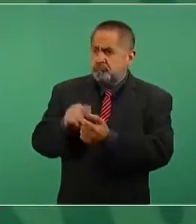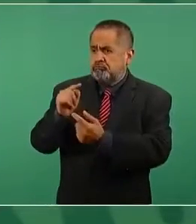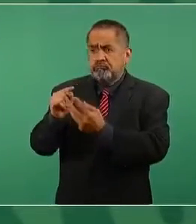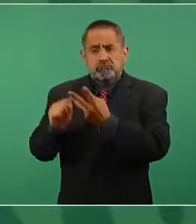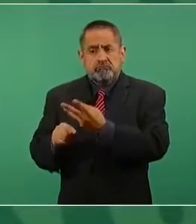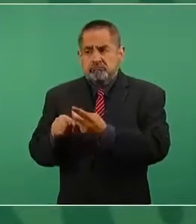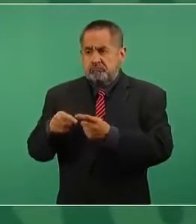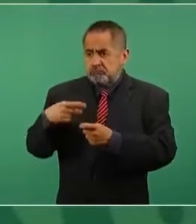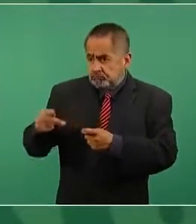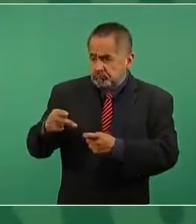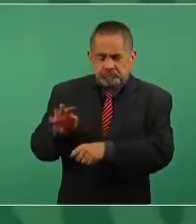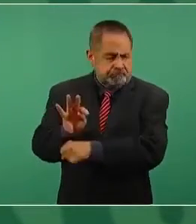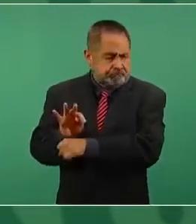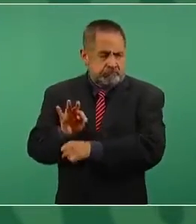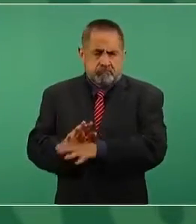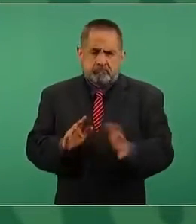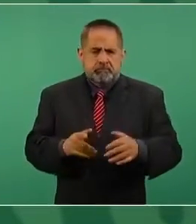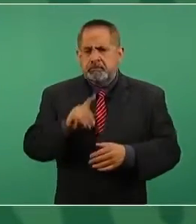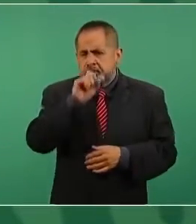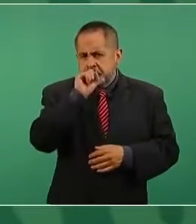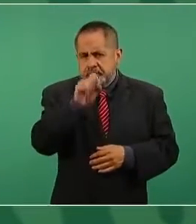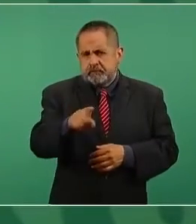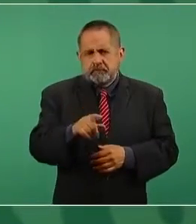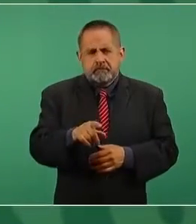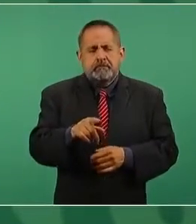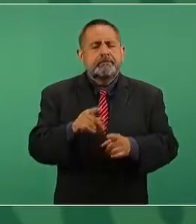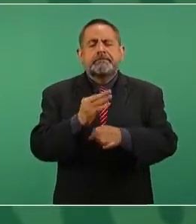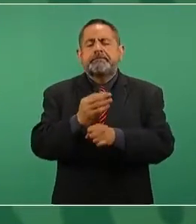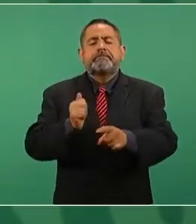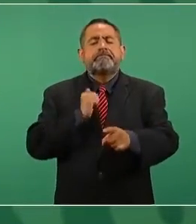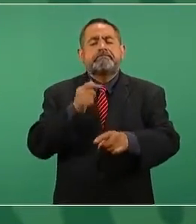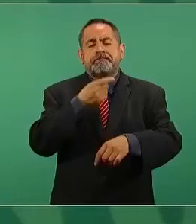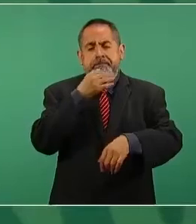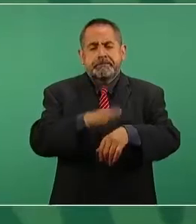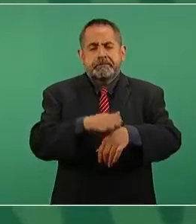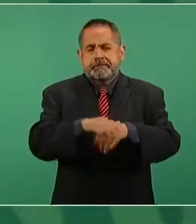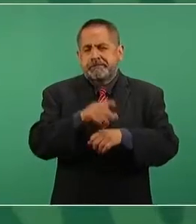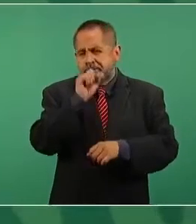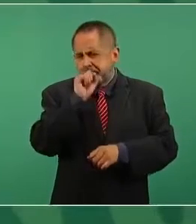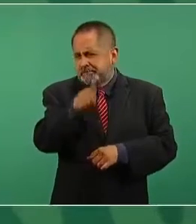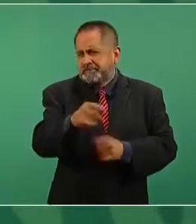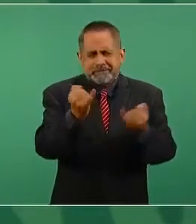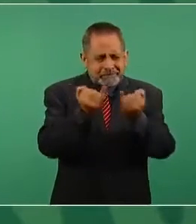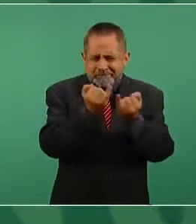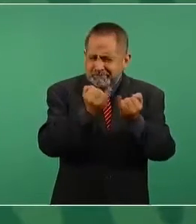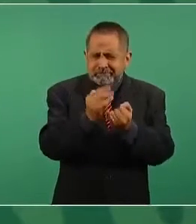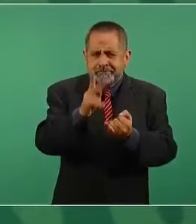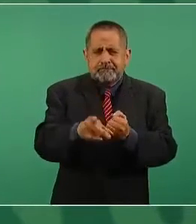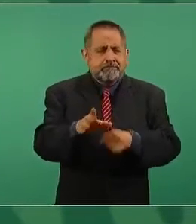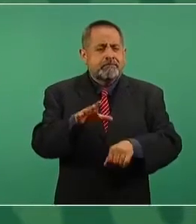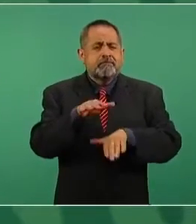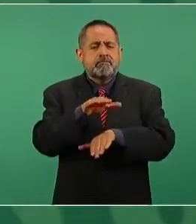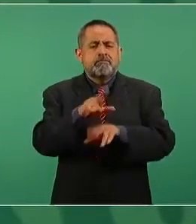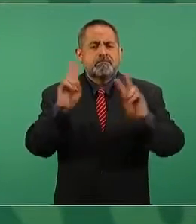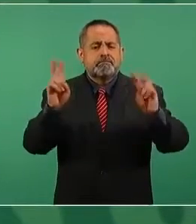pueblo. Es lo mismo, aprovecho, lo de la industria eléctrica,